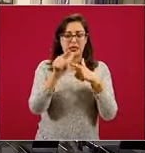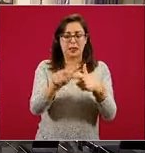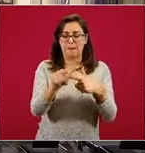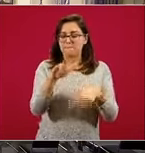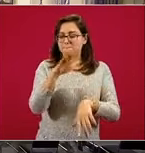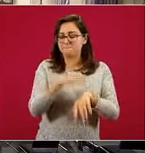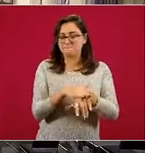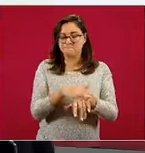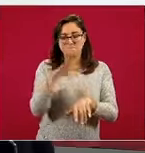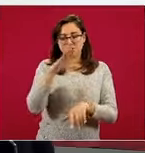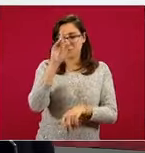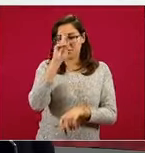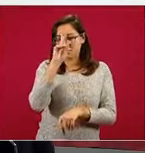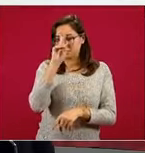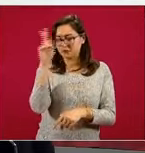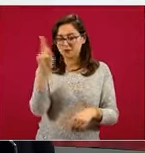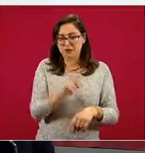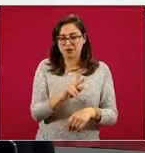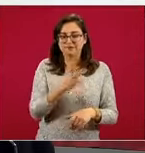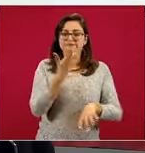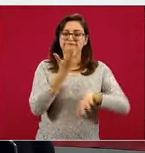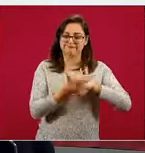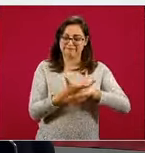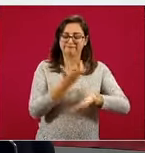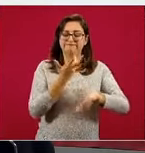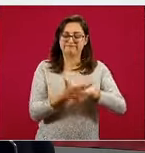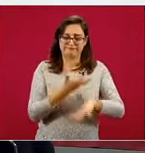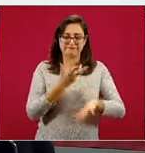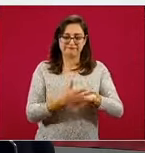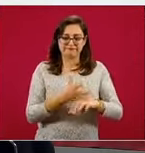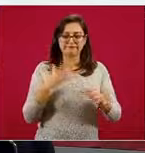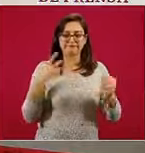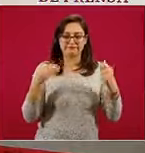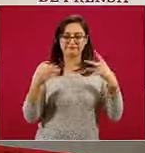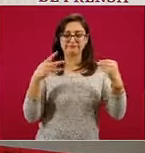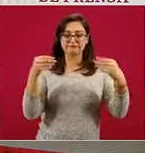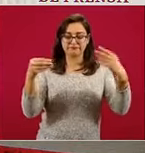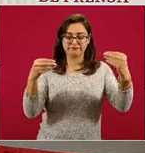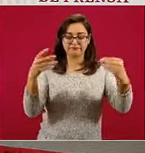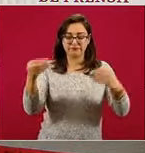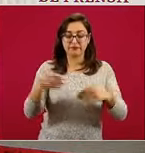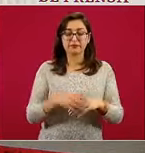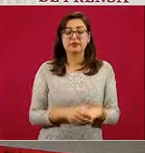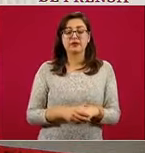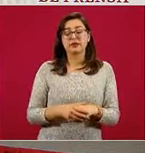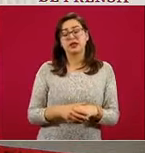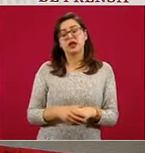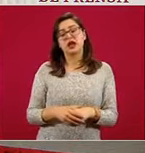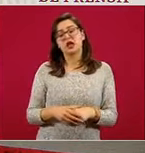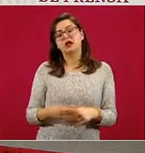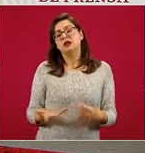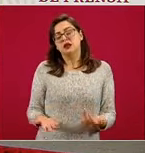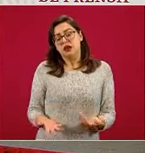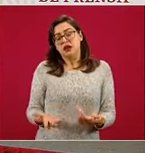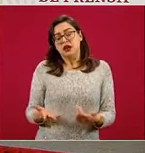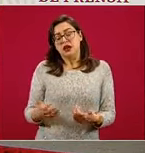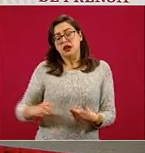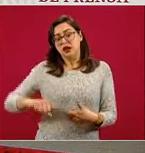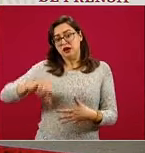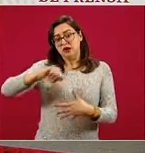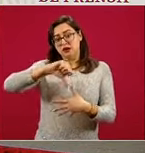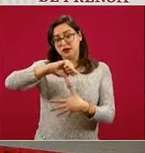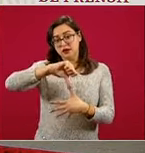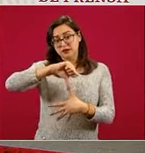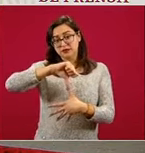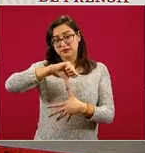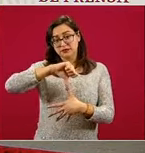contribuye, lógicamente, principalmente con esta gráfica son los Estados Unidos de América. América del Sur, más bien, mantiene una tendencia